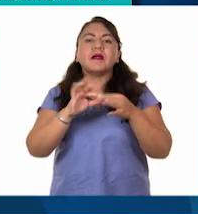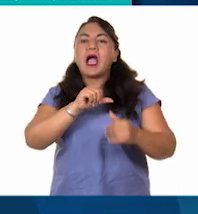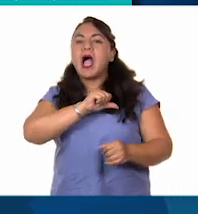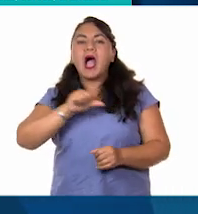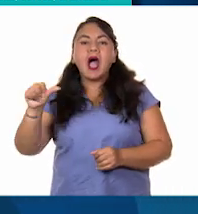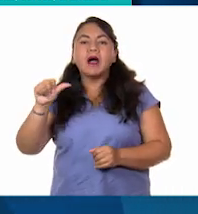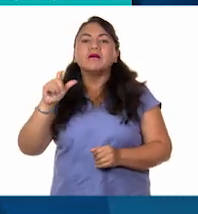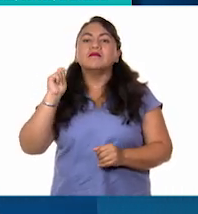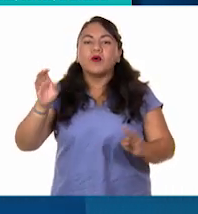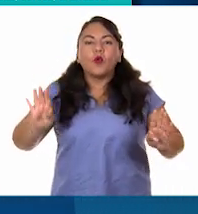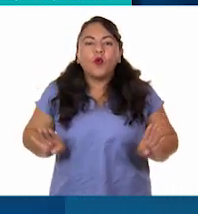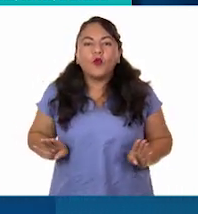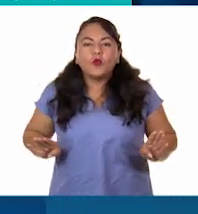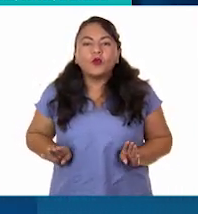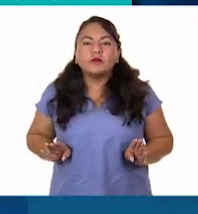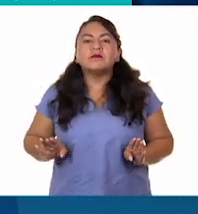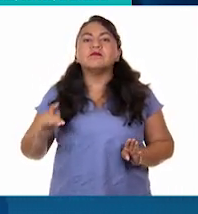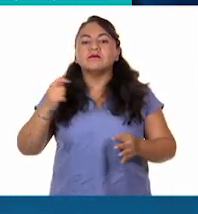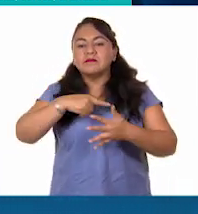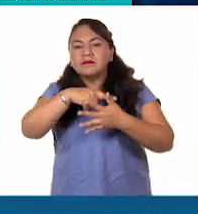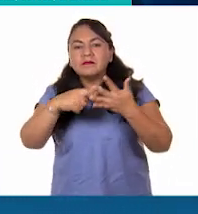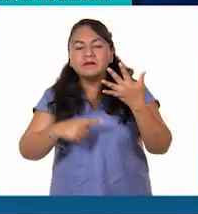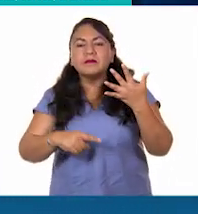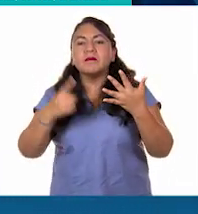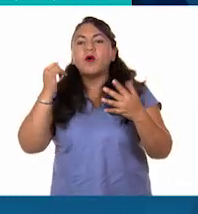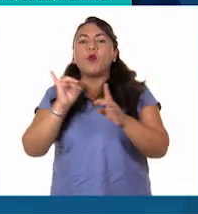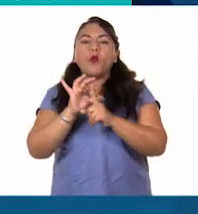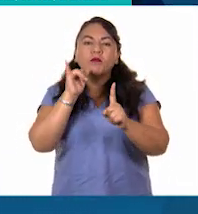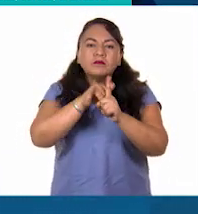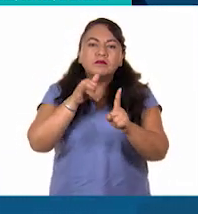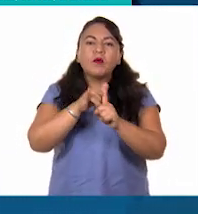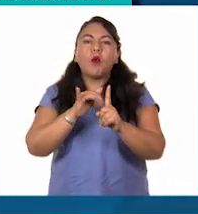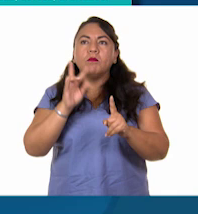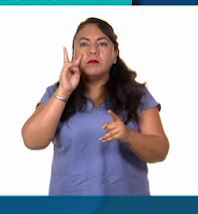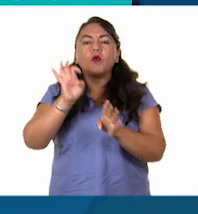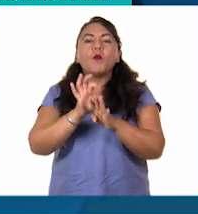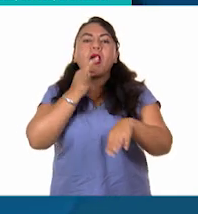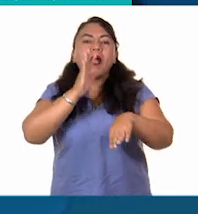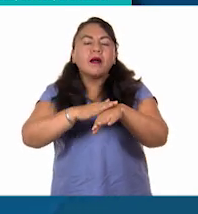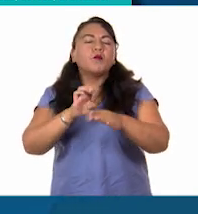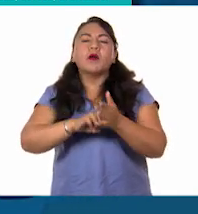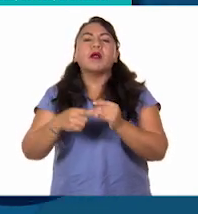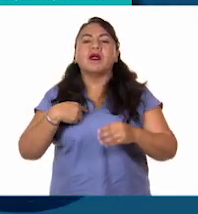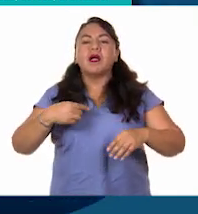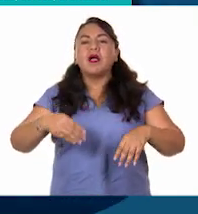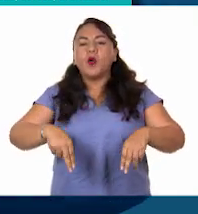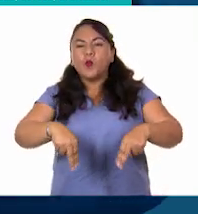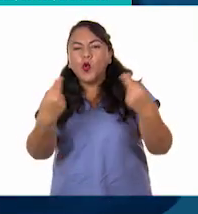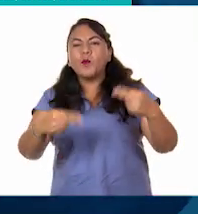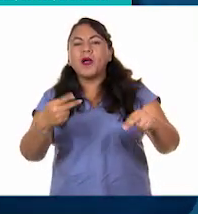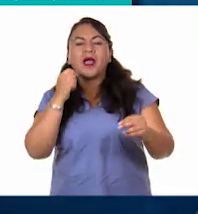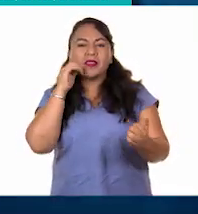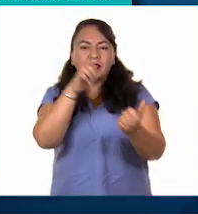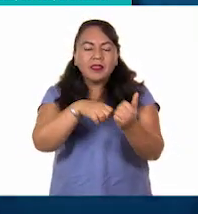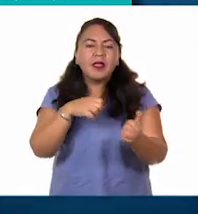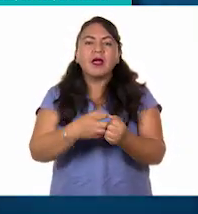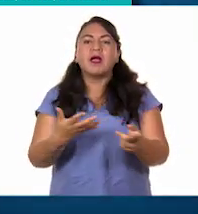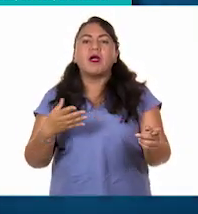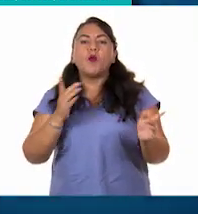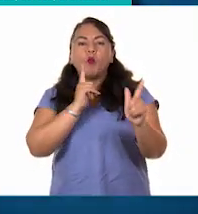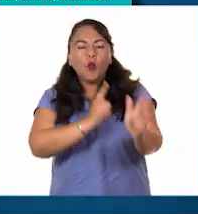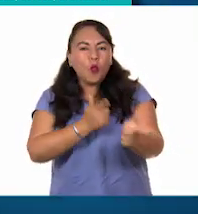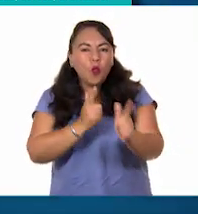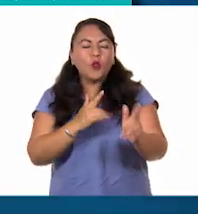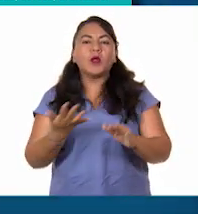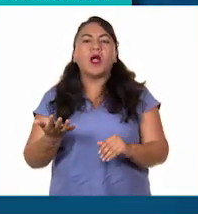o conductas que constituyen actos de acoso en el momento mismo en que se manifiestan. como bromas desagradables, burlas, insultos